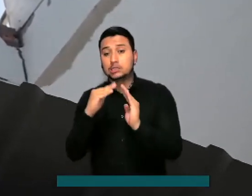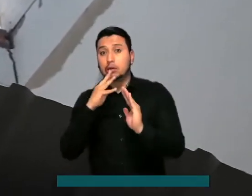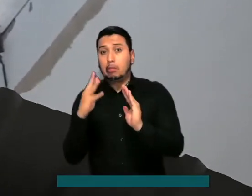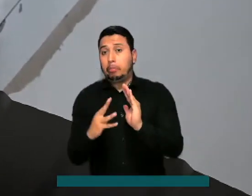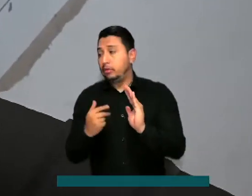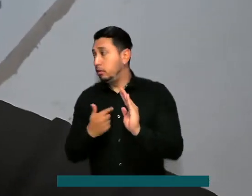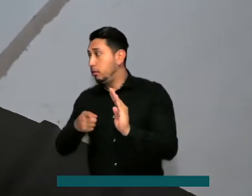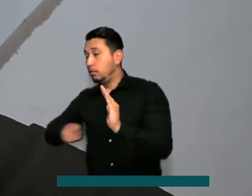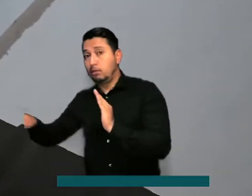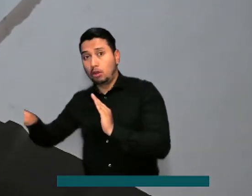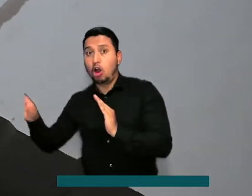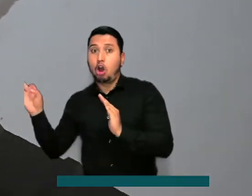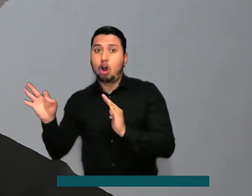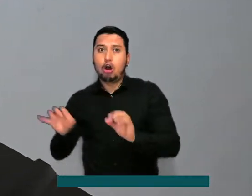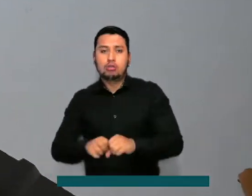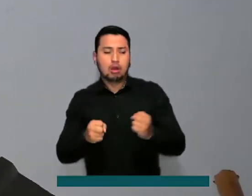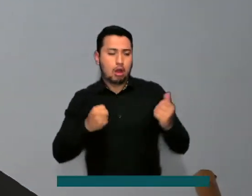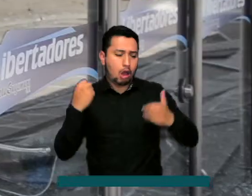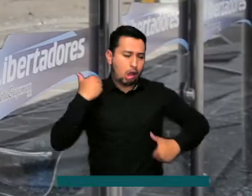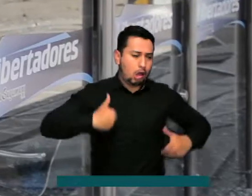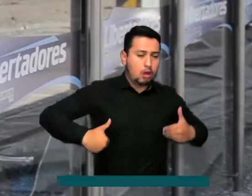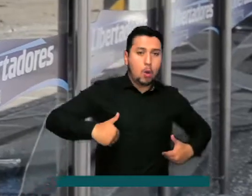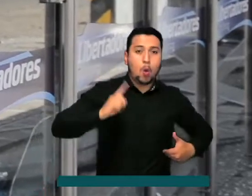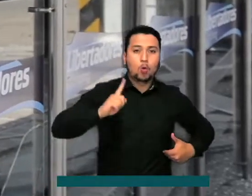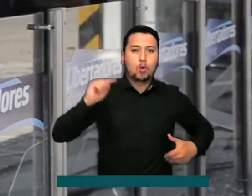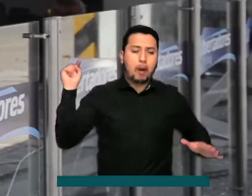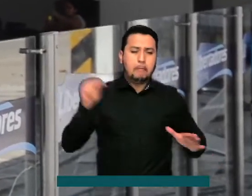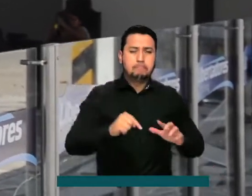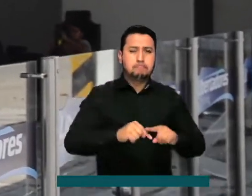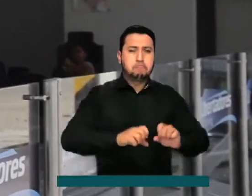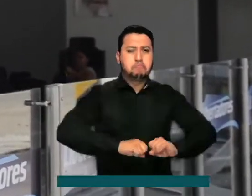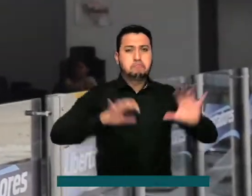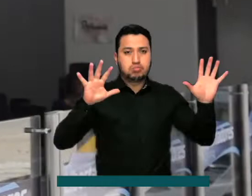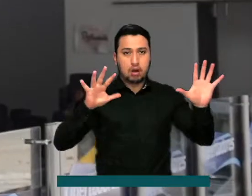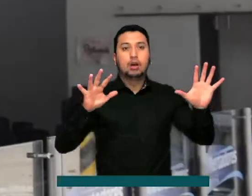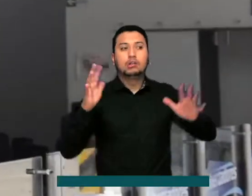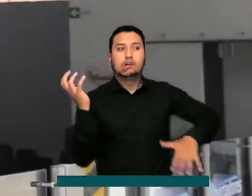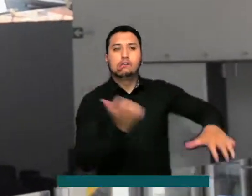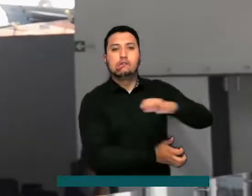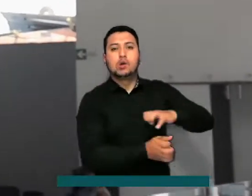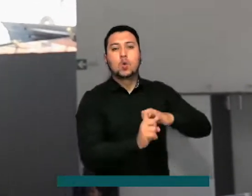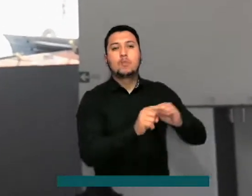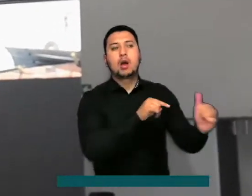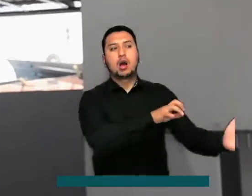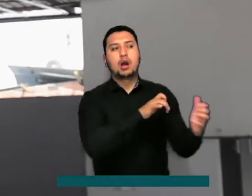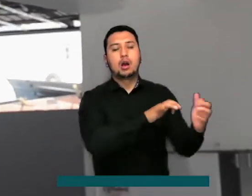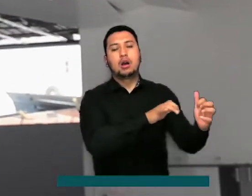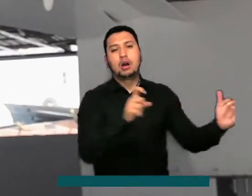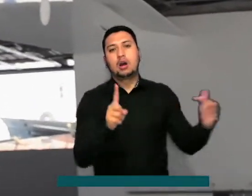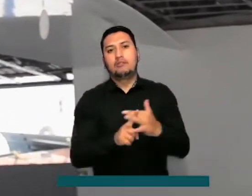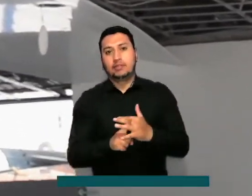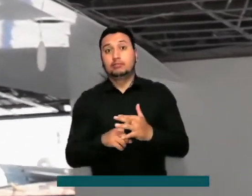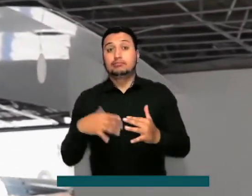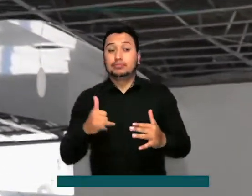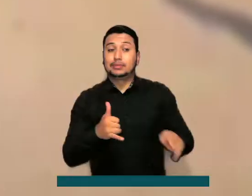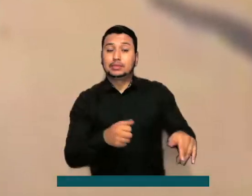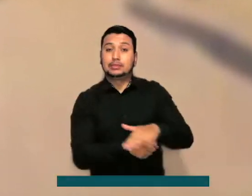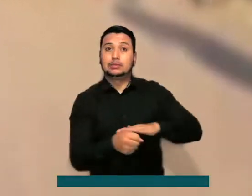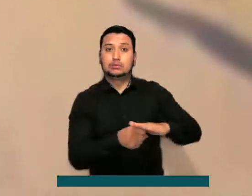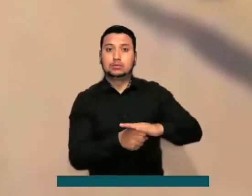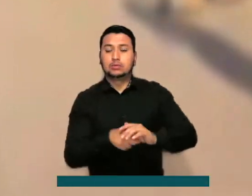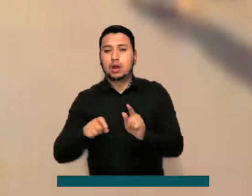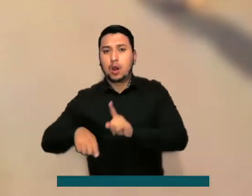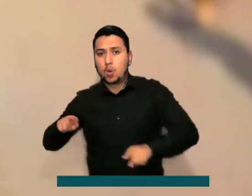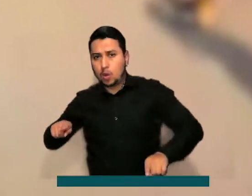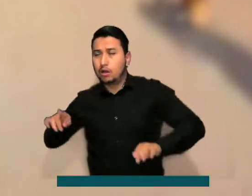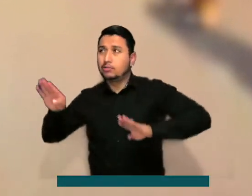atentados con explosivos. Son algunas de las consecuencias dejadas por la alteración del orden público. Ante la situación, se han alzado varias voces que